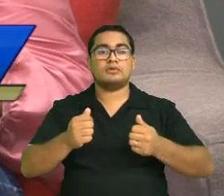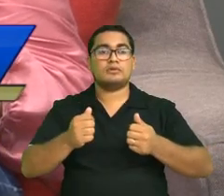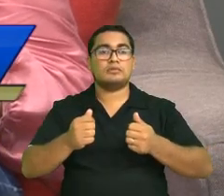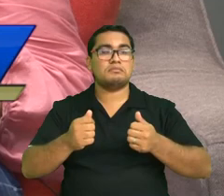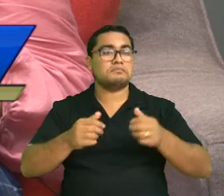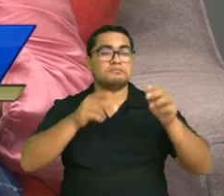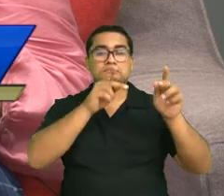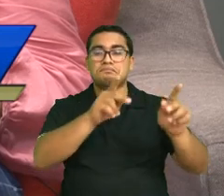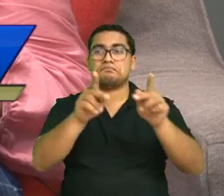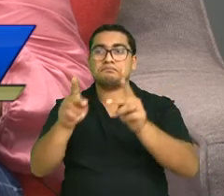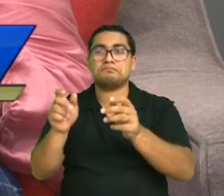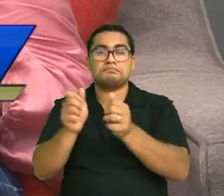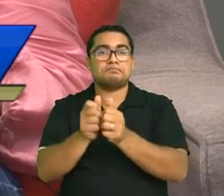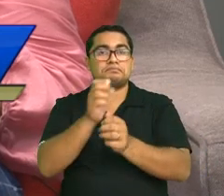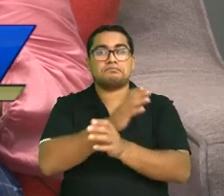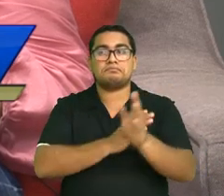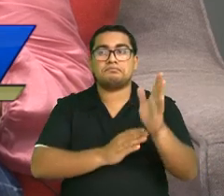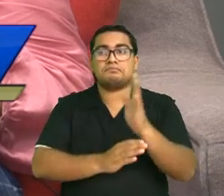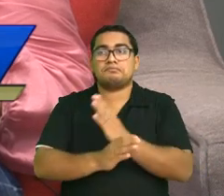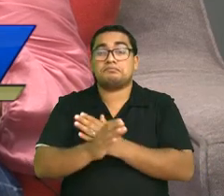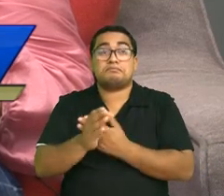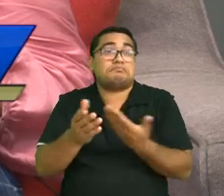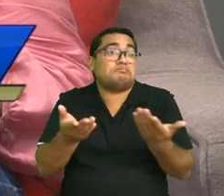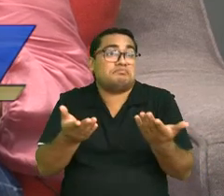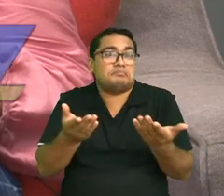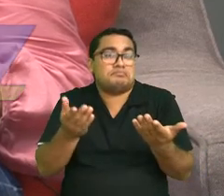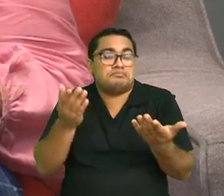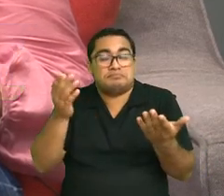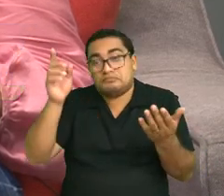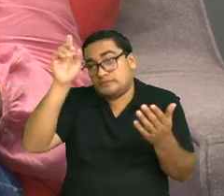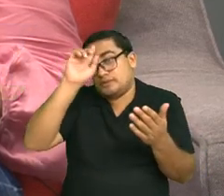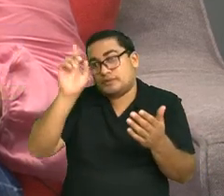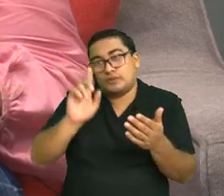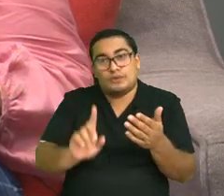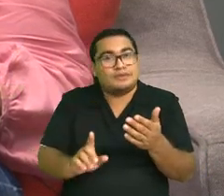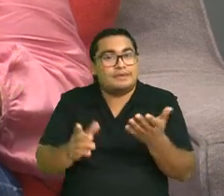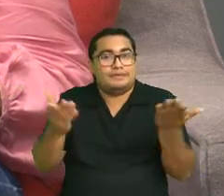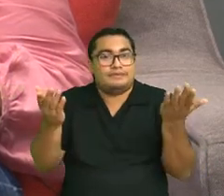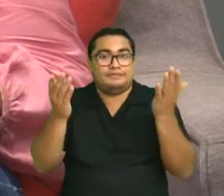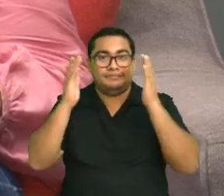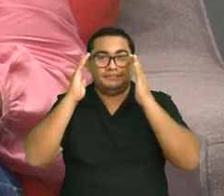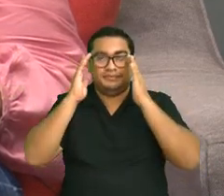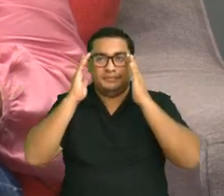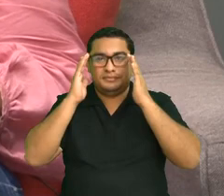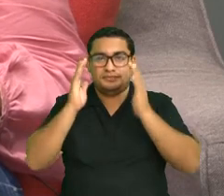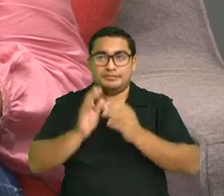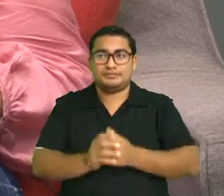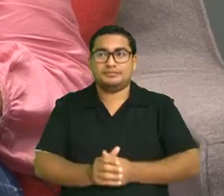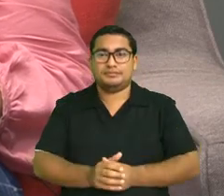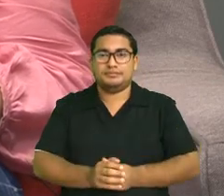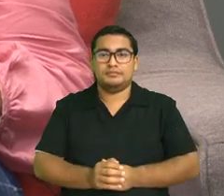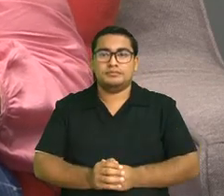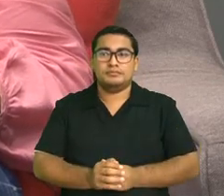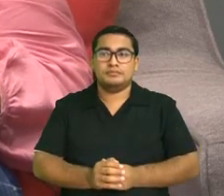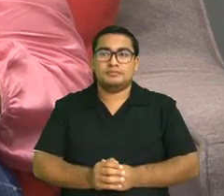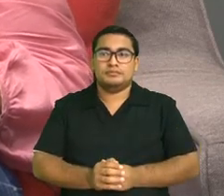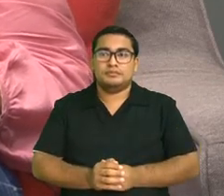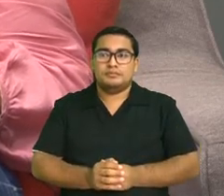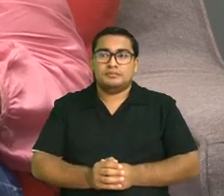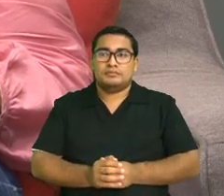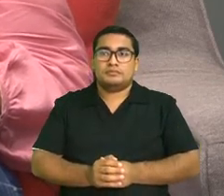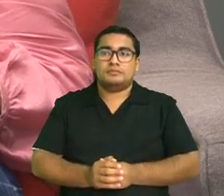diagnóstico sobre esta materia de las personas con discapacidad. Es decir, aquí había